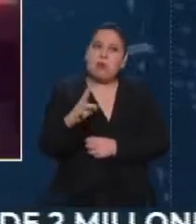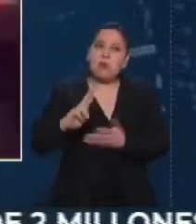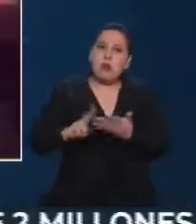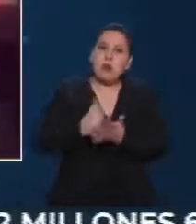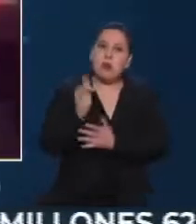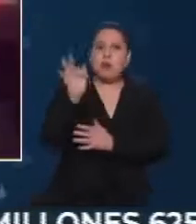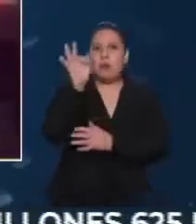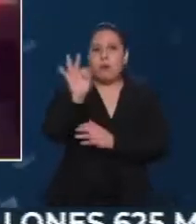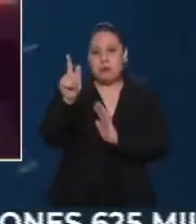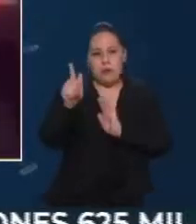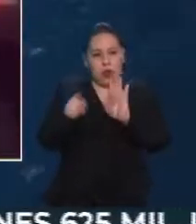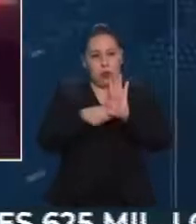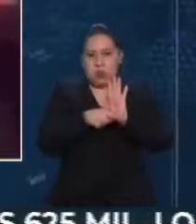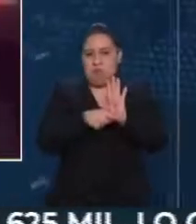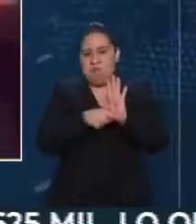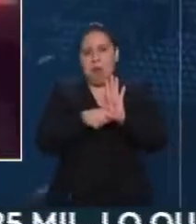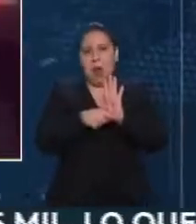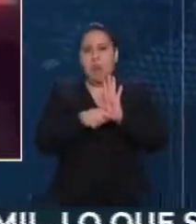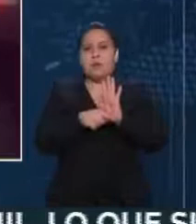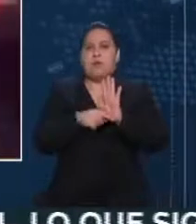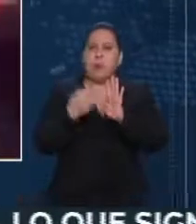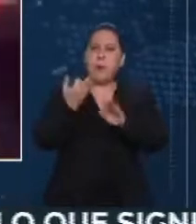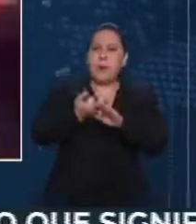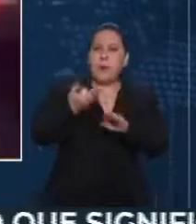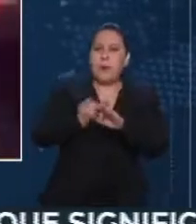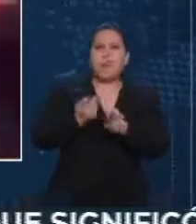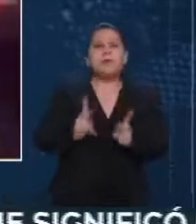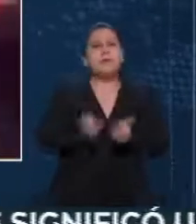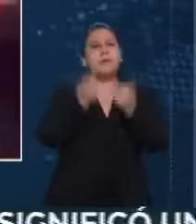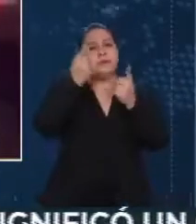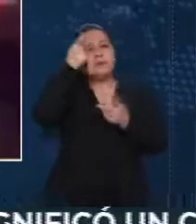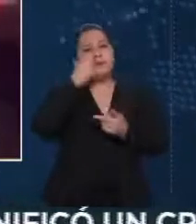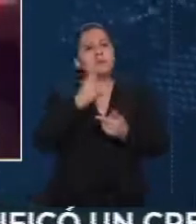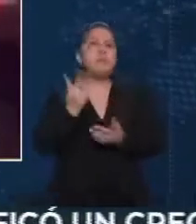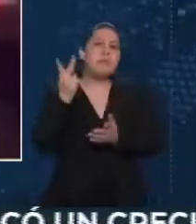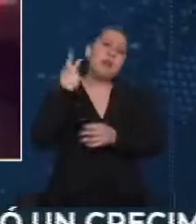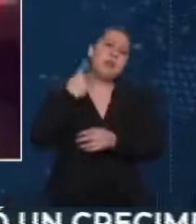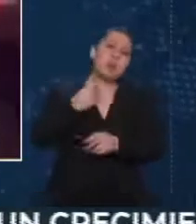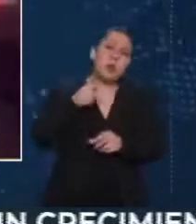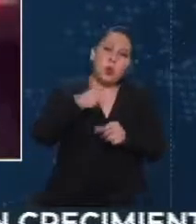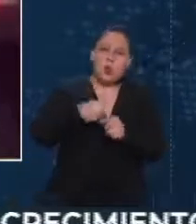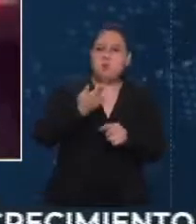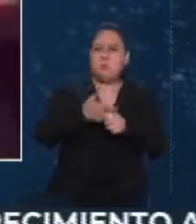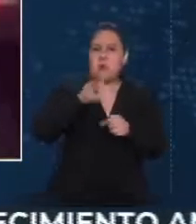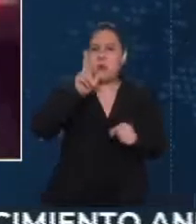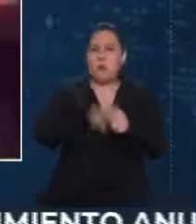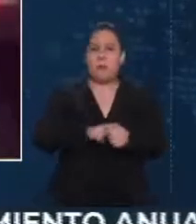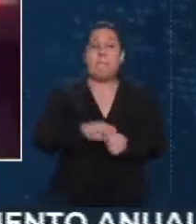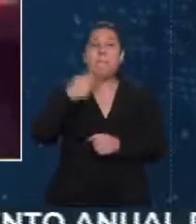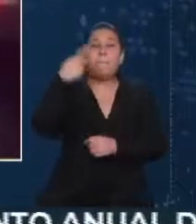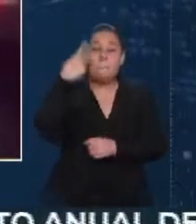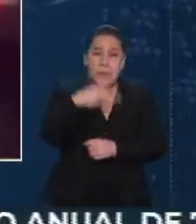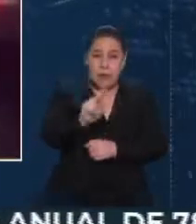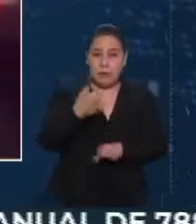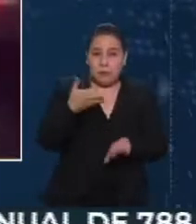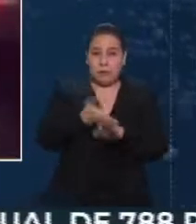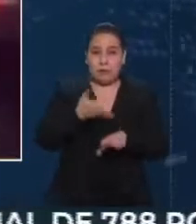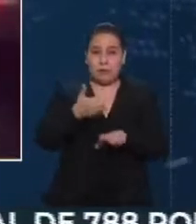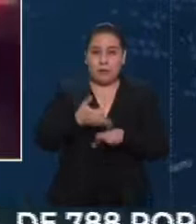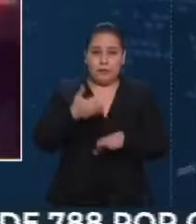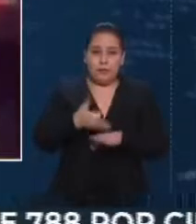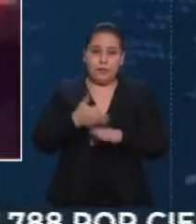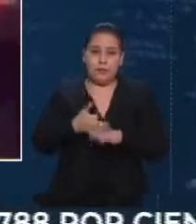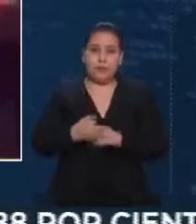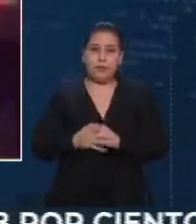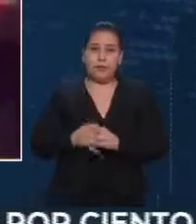precios negativos. Ahora, hasta cierto punto, el hecho de que haya un indicador no tan alto de